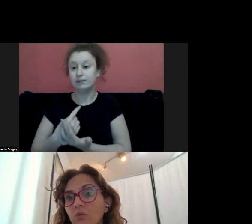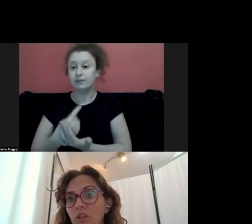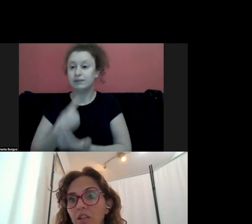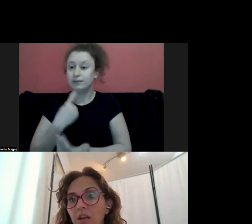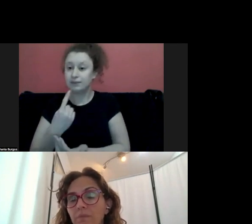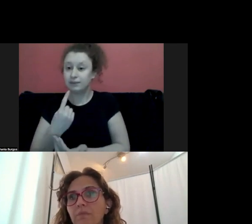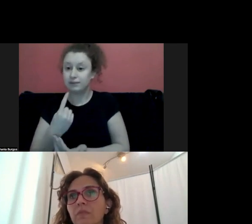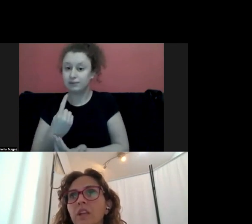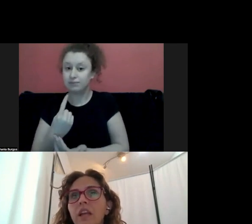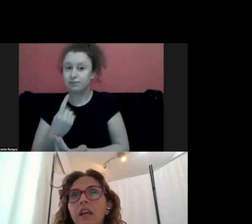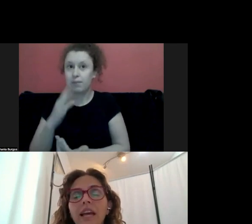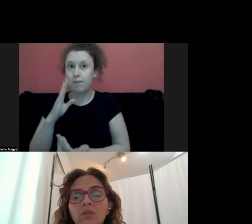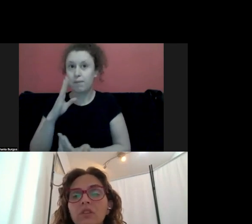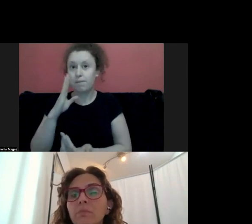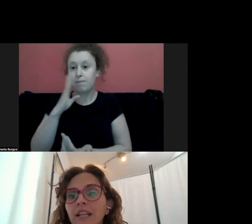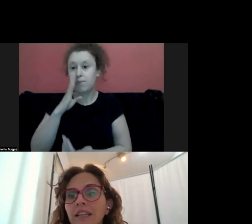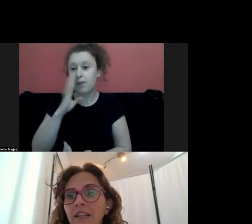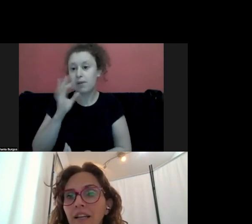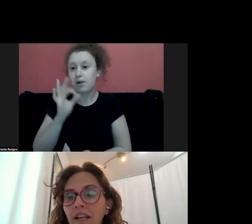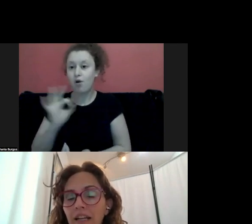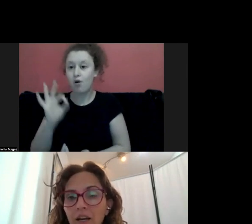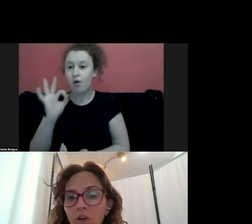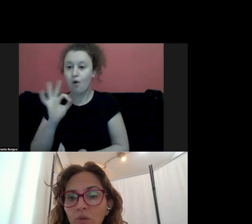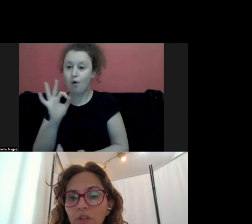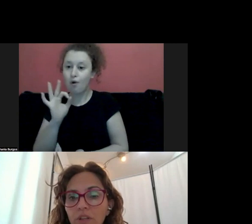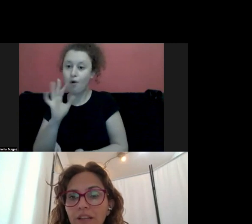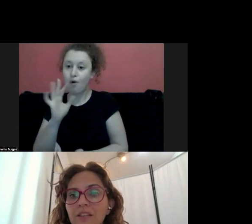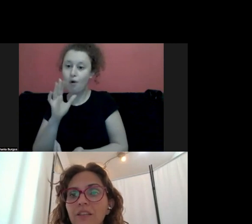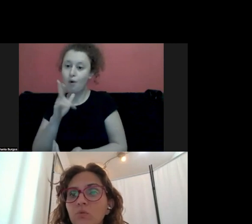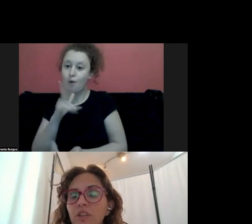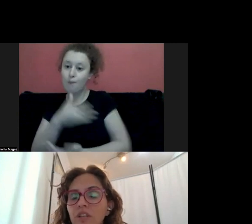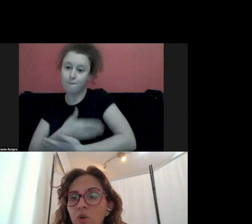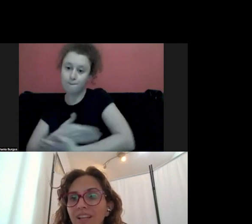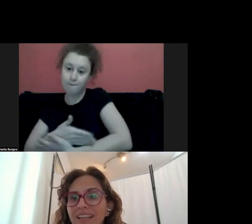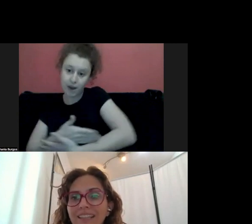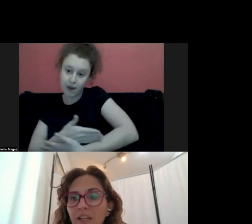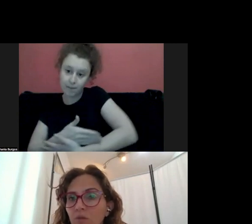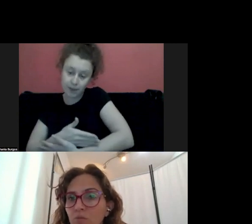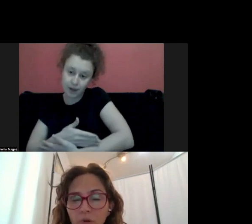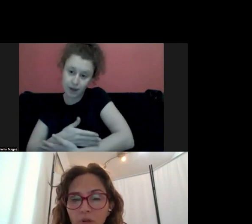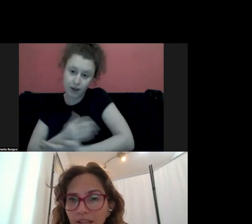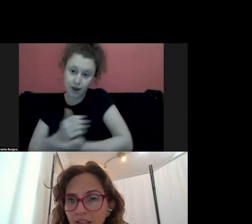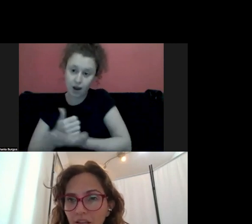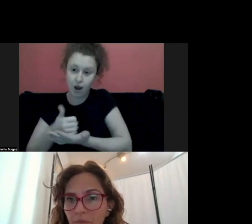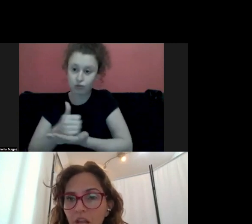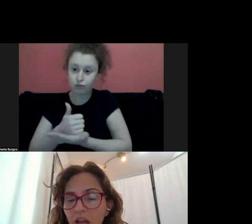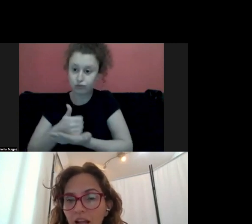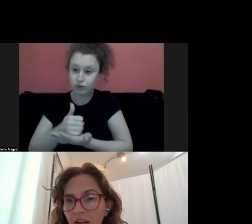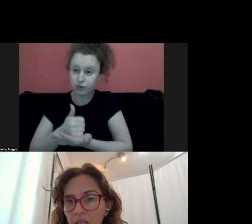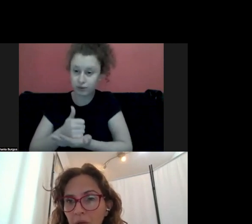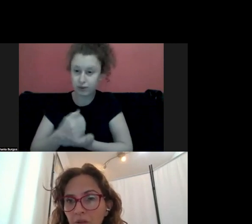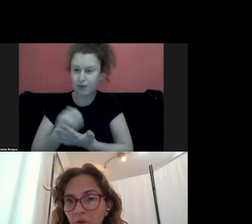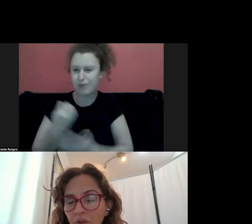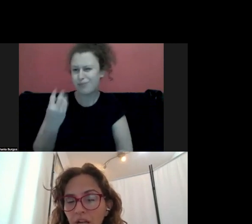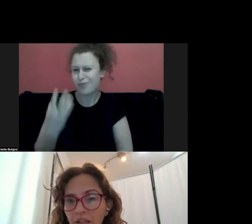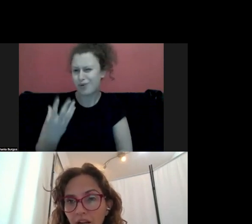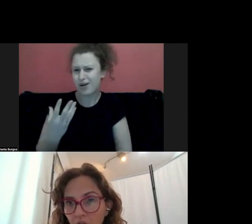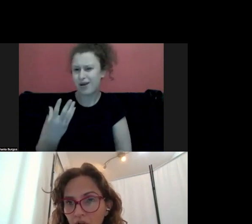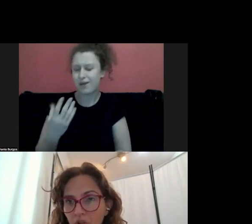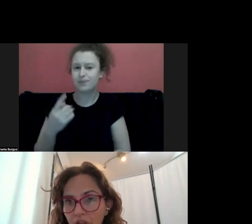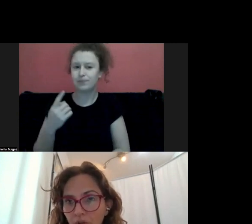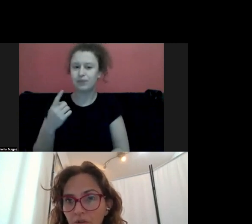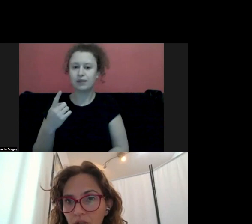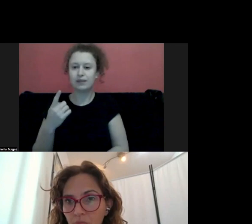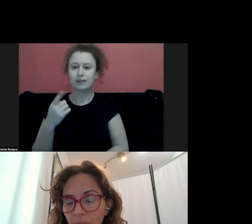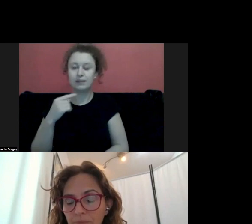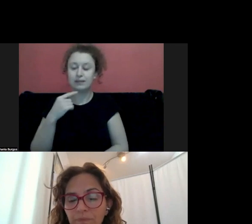es autista. Esto es importante recalcarlo porque existe un sesgo de género muy importante al respecto del